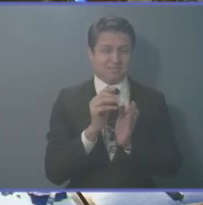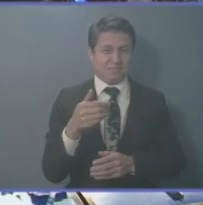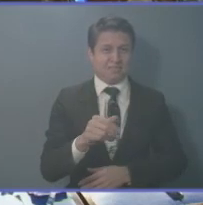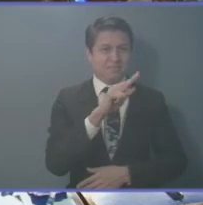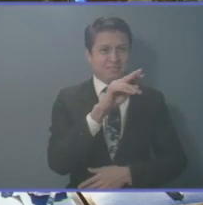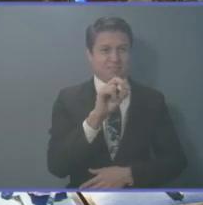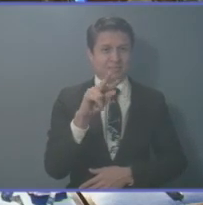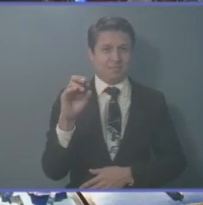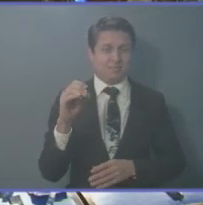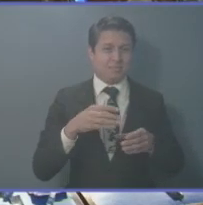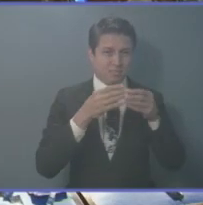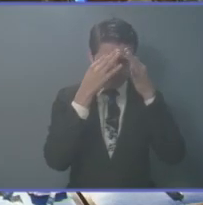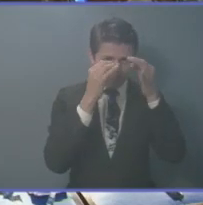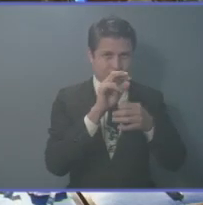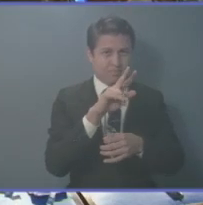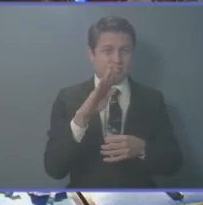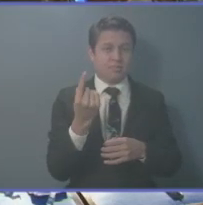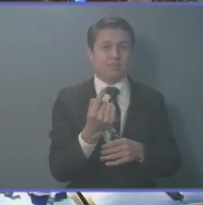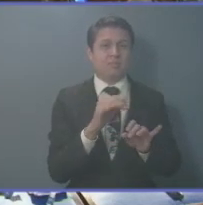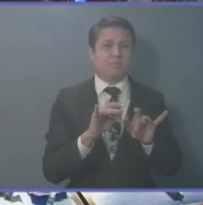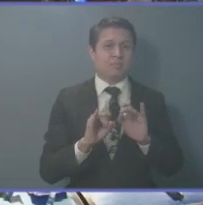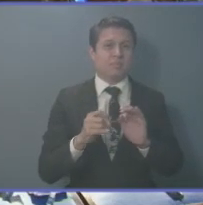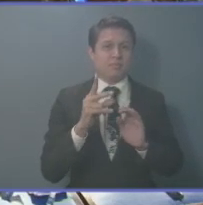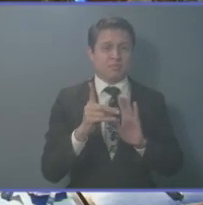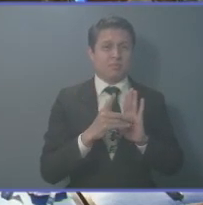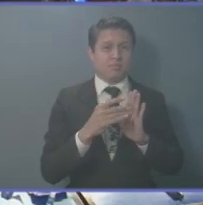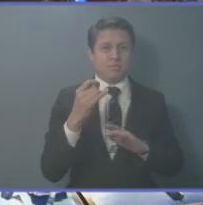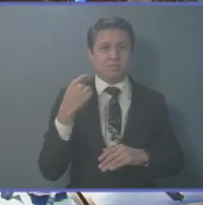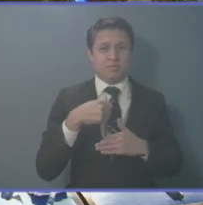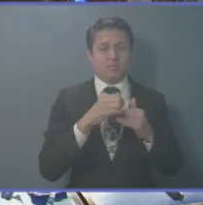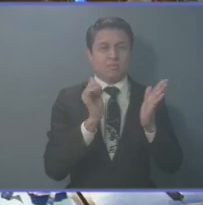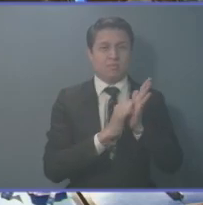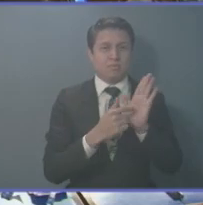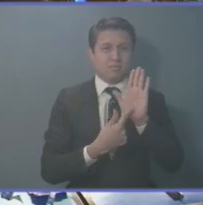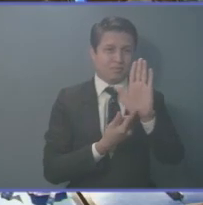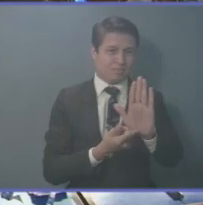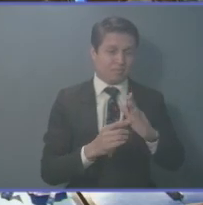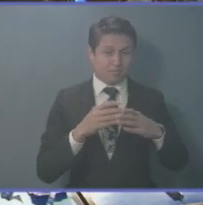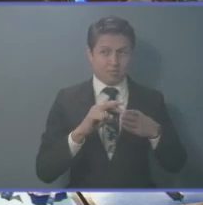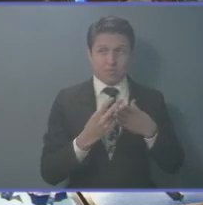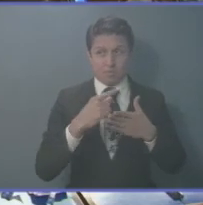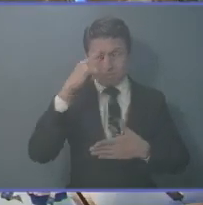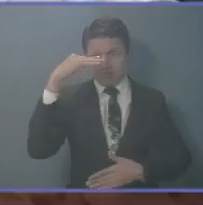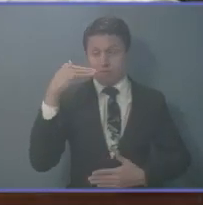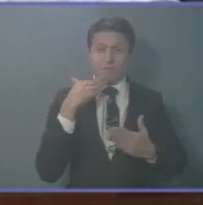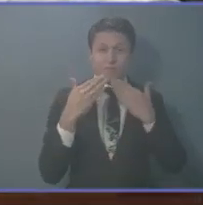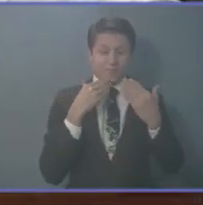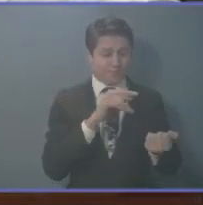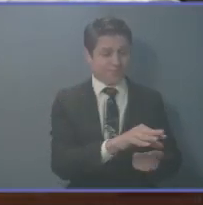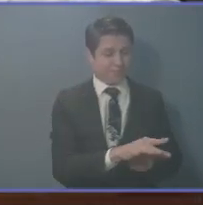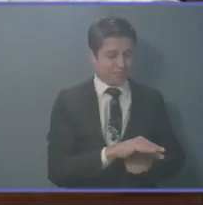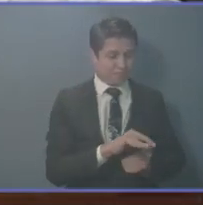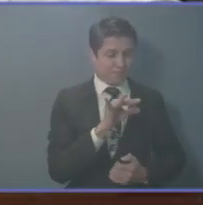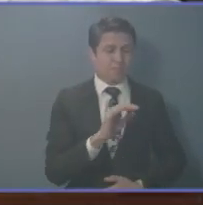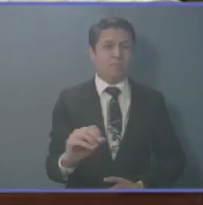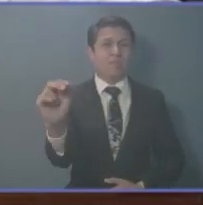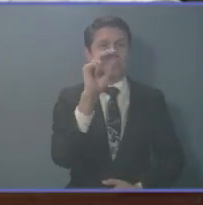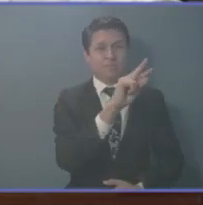número 34. Señores secretarios de la Asamblea Legislativa presente. La Comisión Política se refiere al expediente número